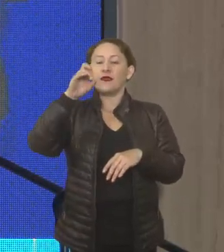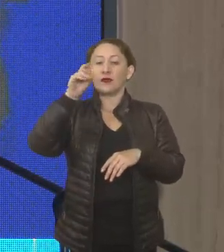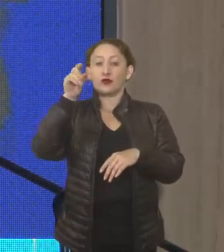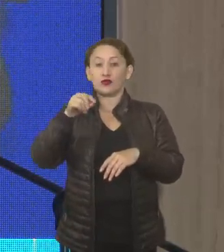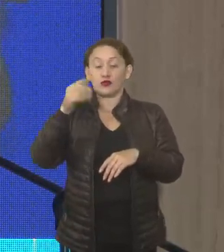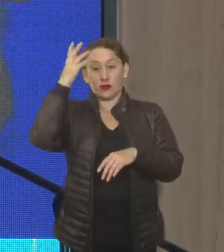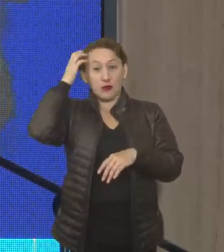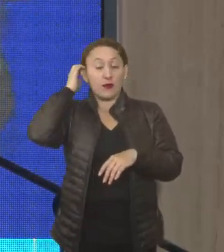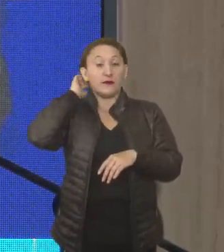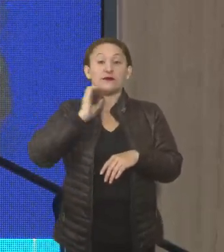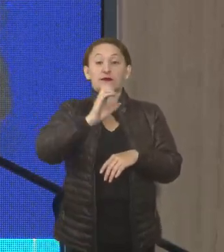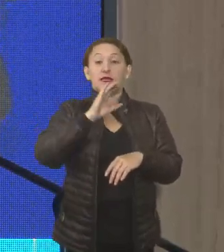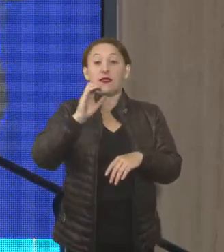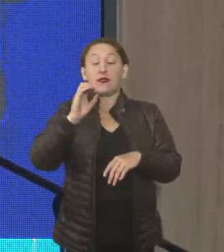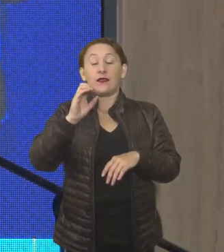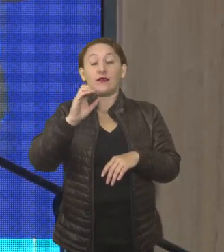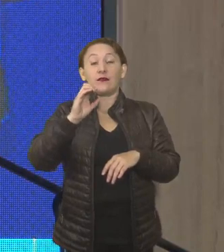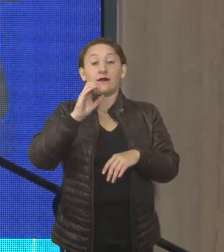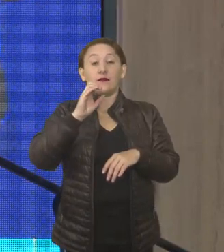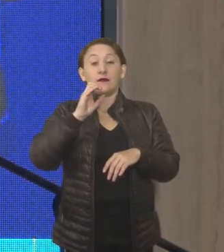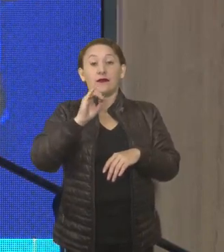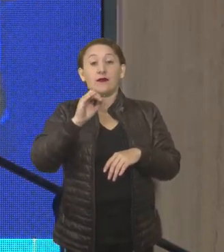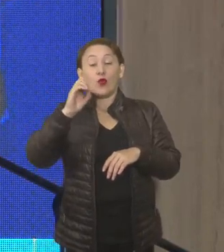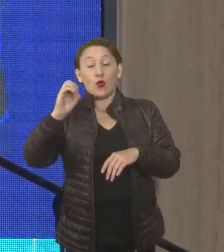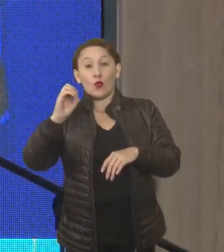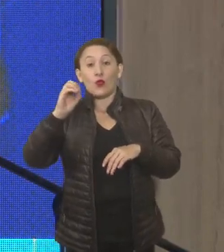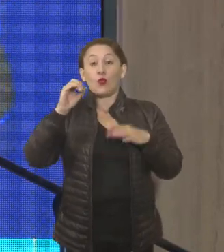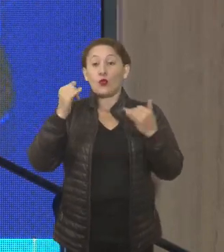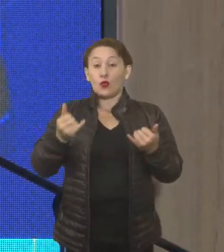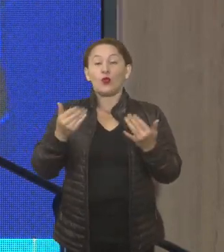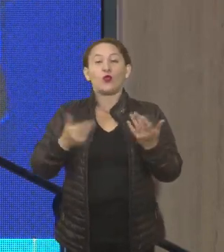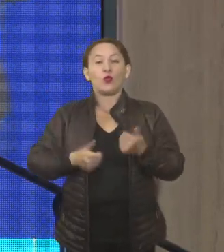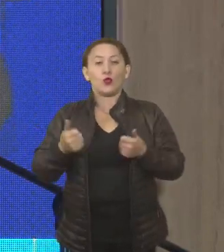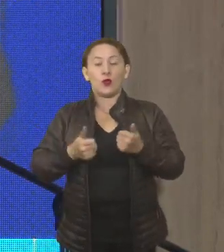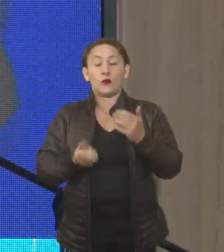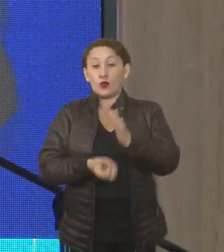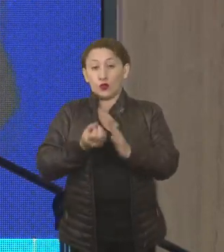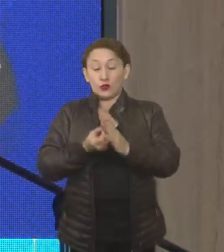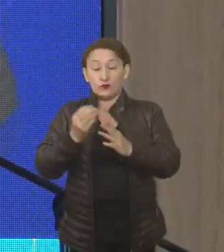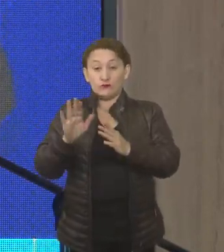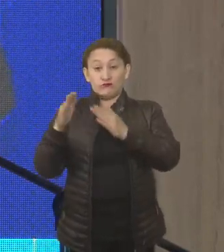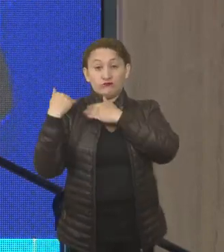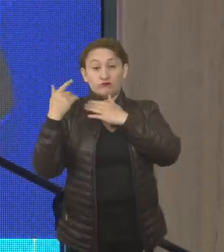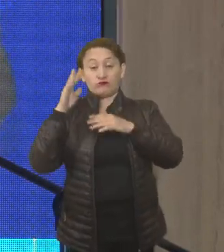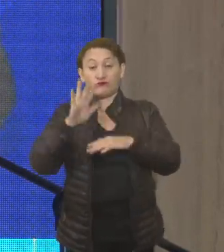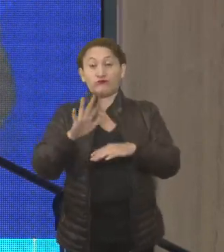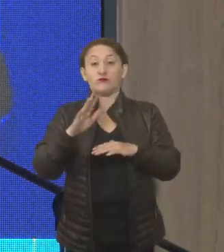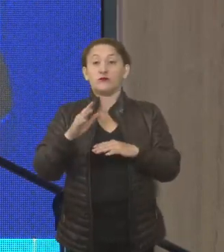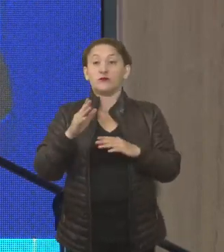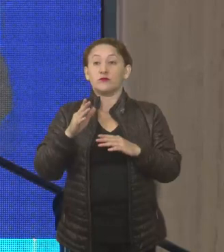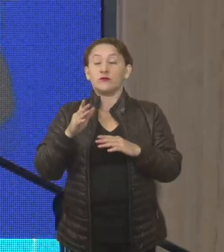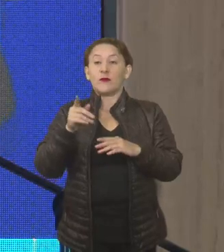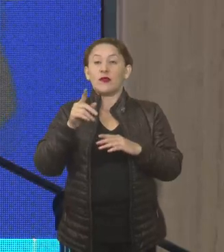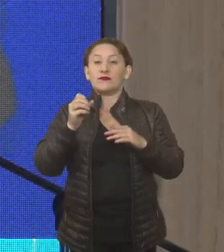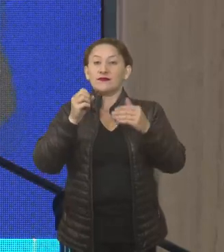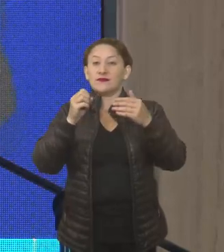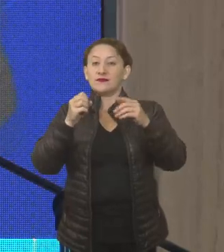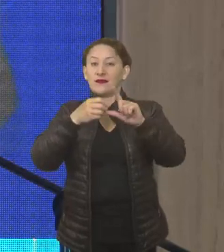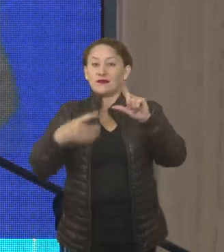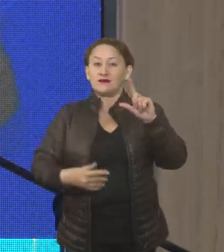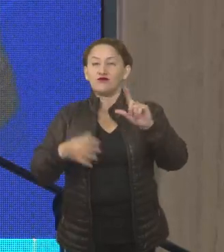actual CEO de CMO Producciones y CMO Internacional, productora ejecutiva y creativa de exitosas series a